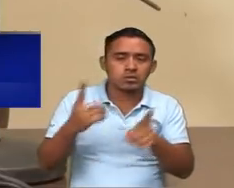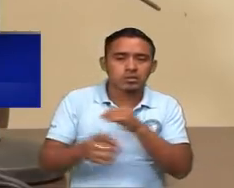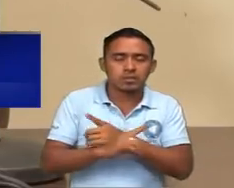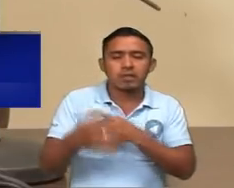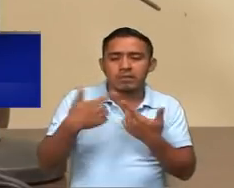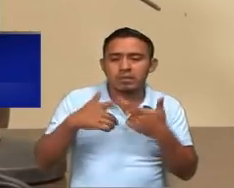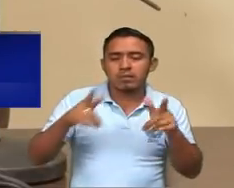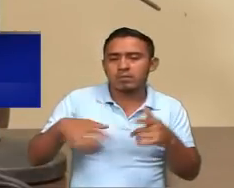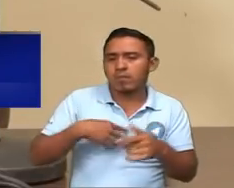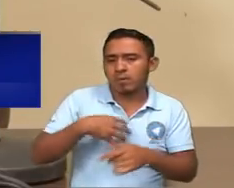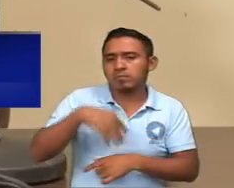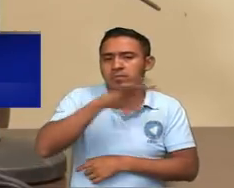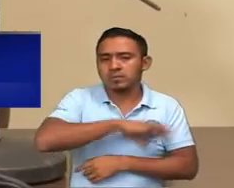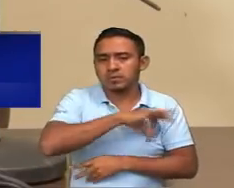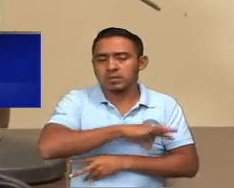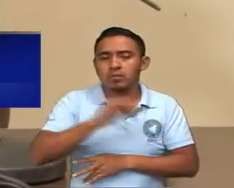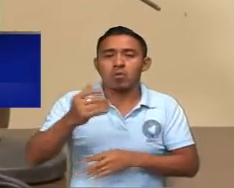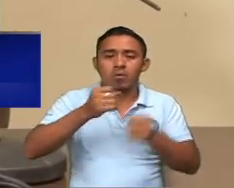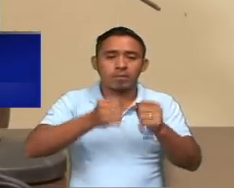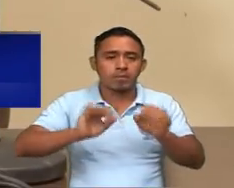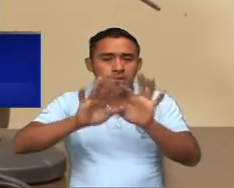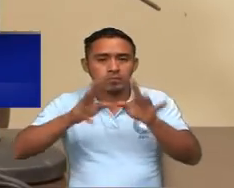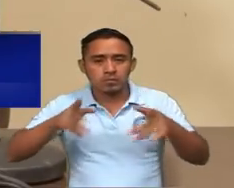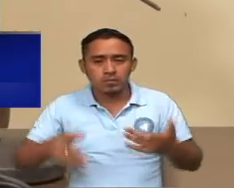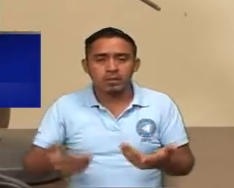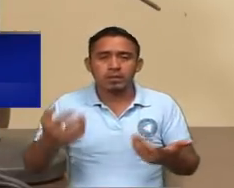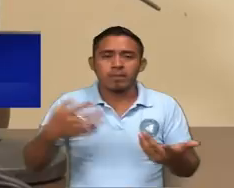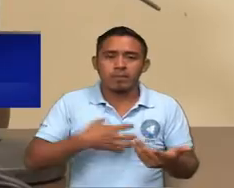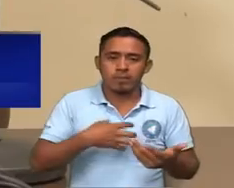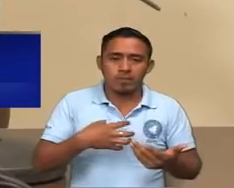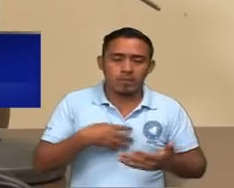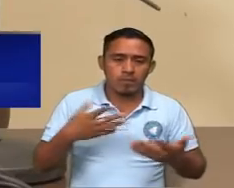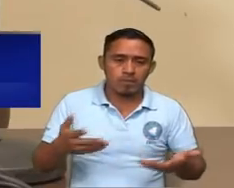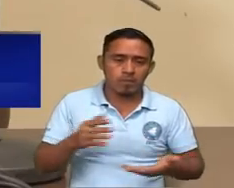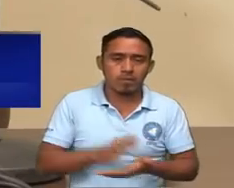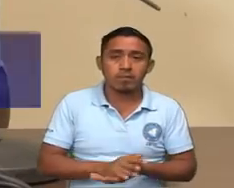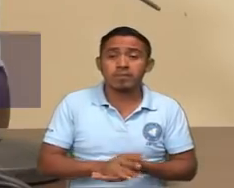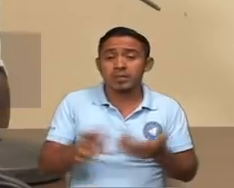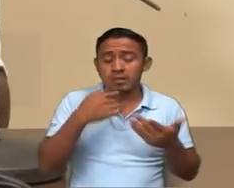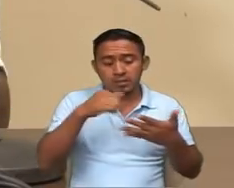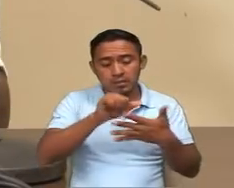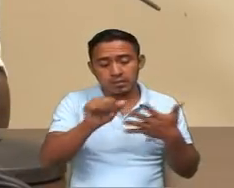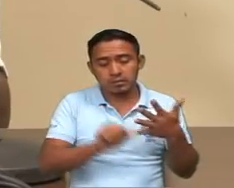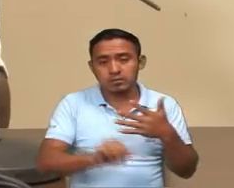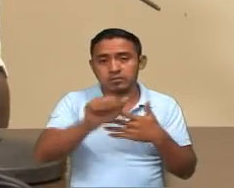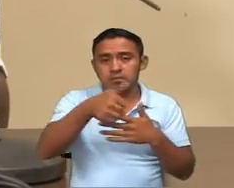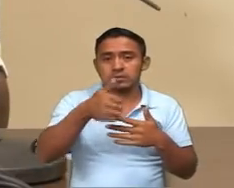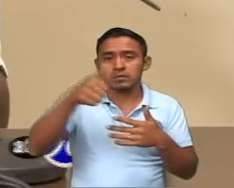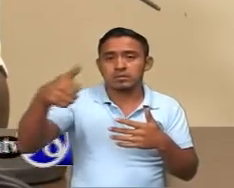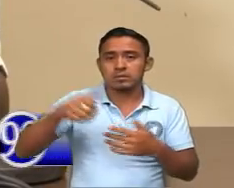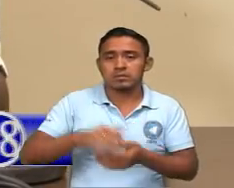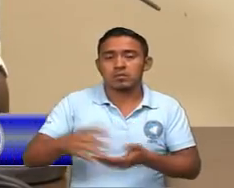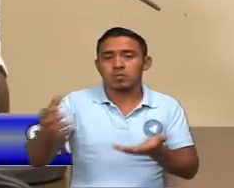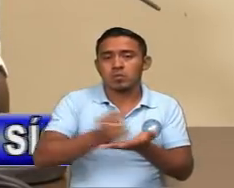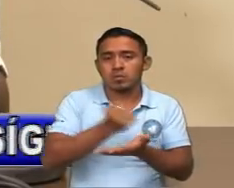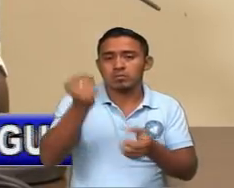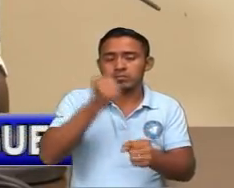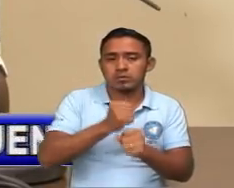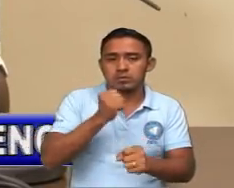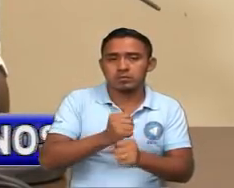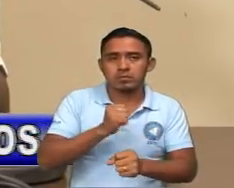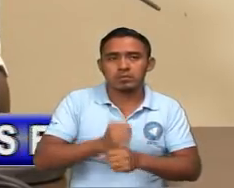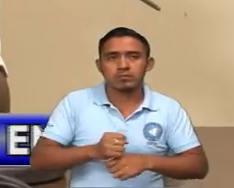y salario para todos los y las trabajadoras del país, al tenor del artículo 66 del Código del